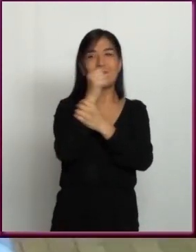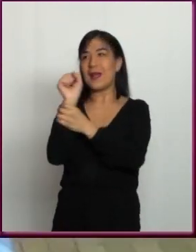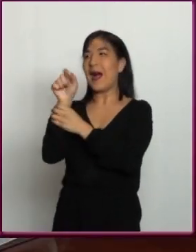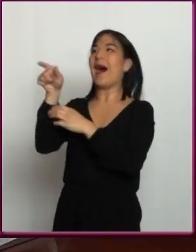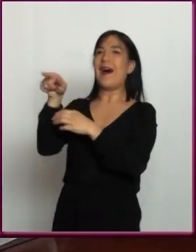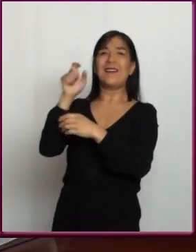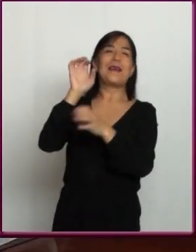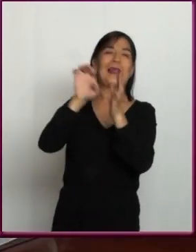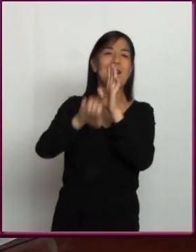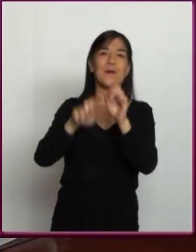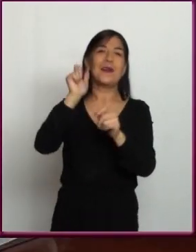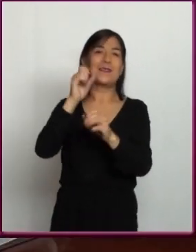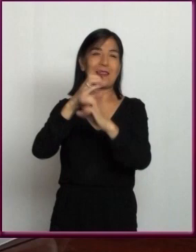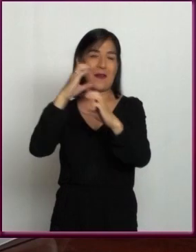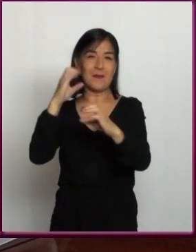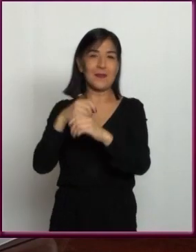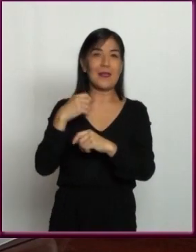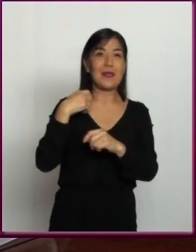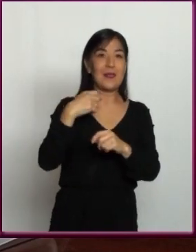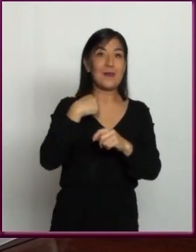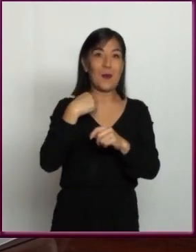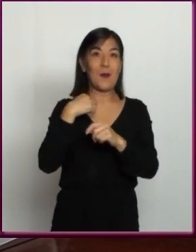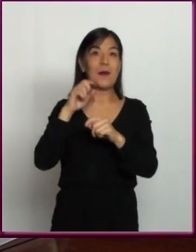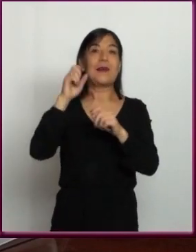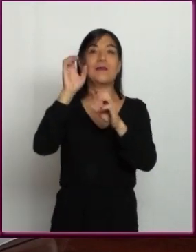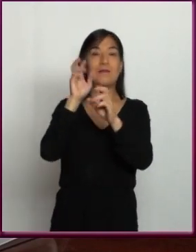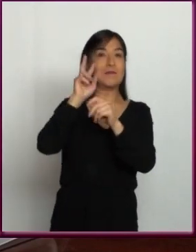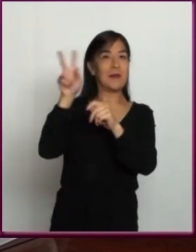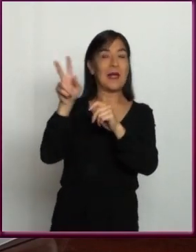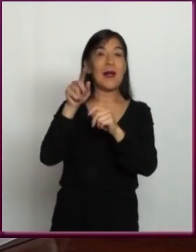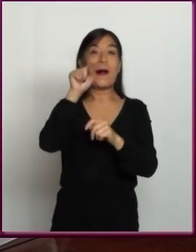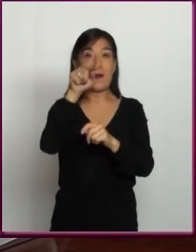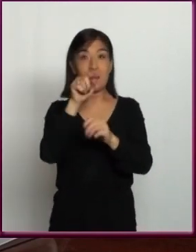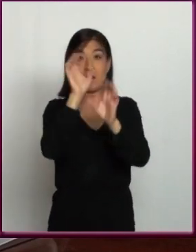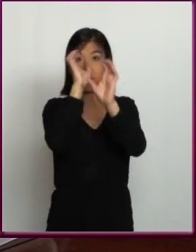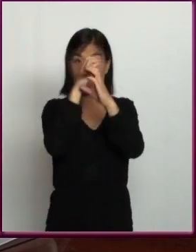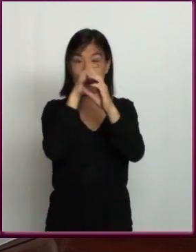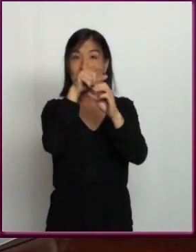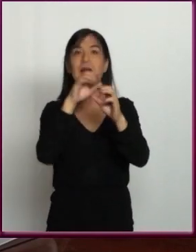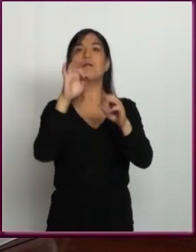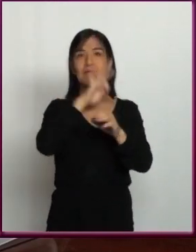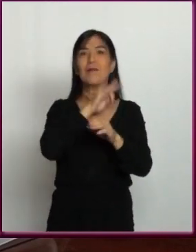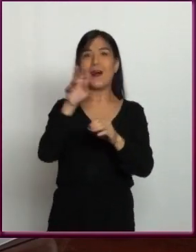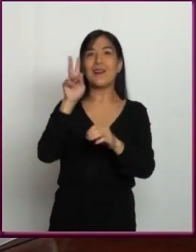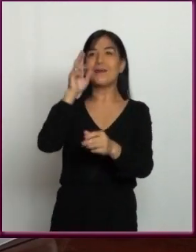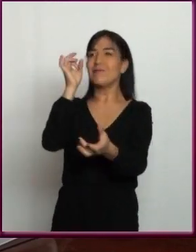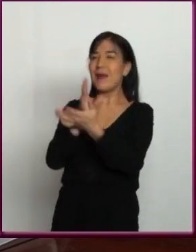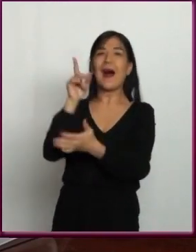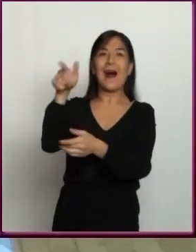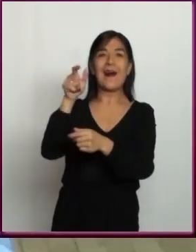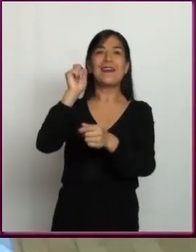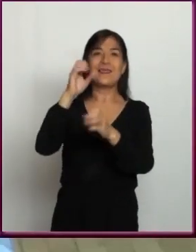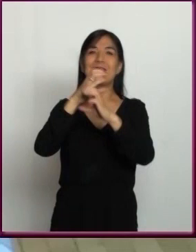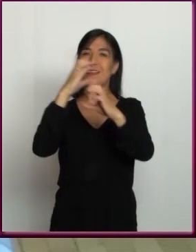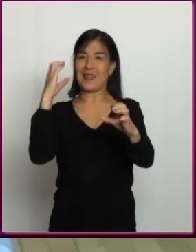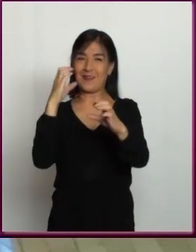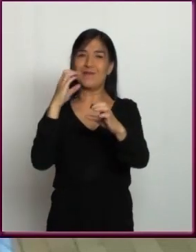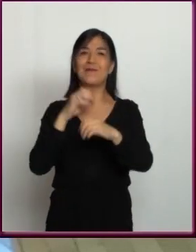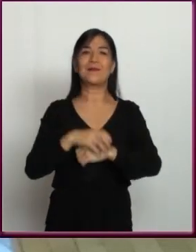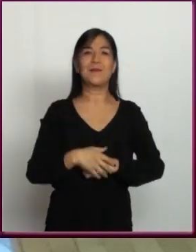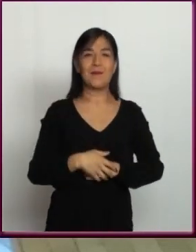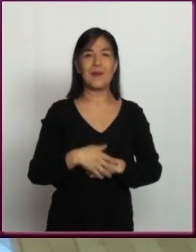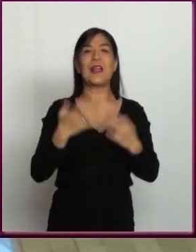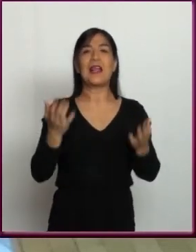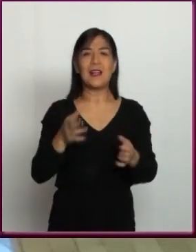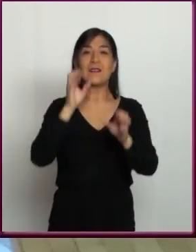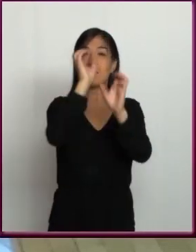ejemplo. No ves el camión. Con una cámara fotográfica vería el camión efectivamente en esa dirección. Como te